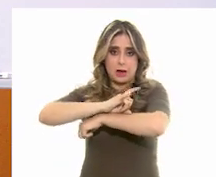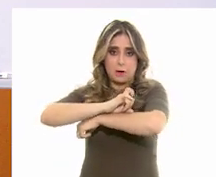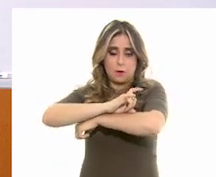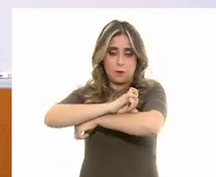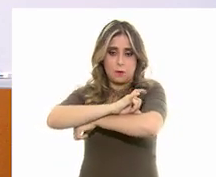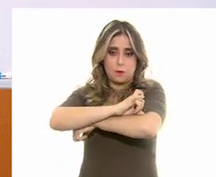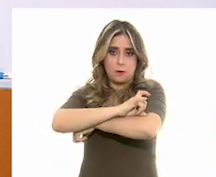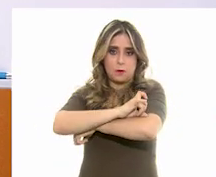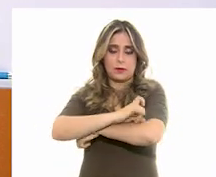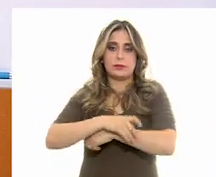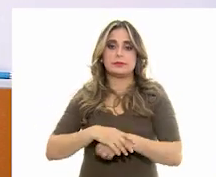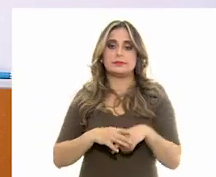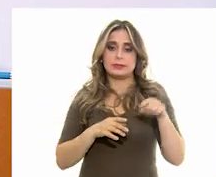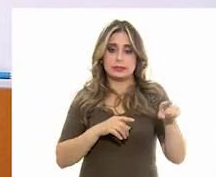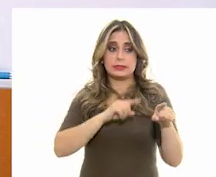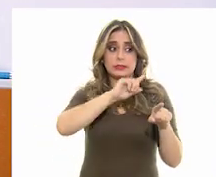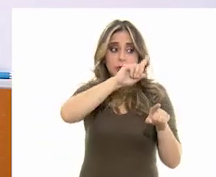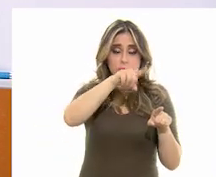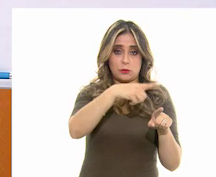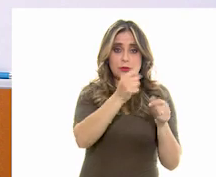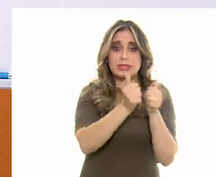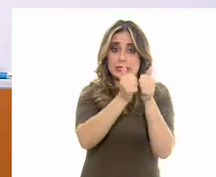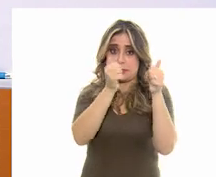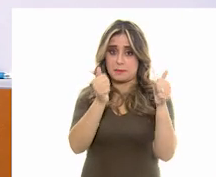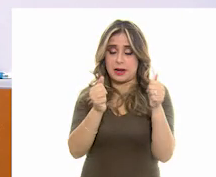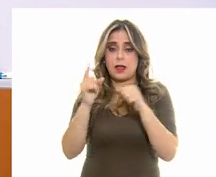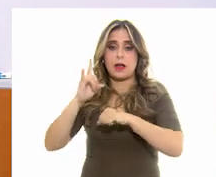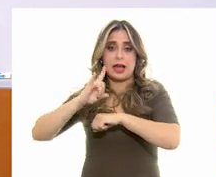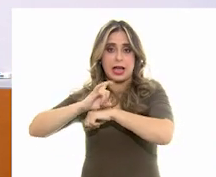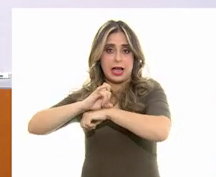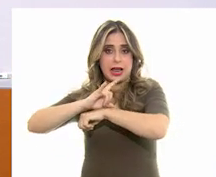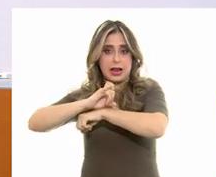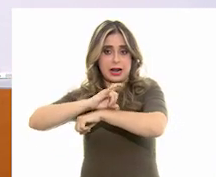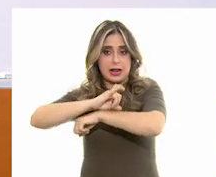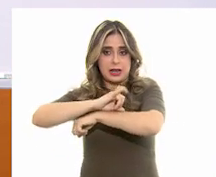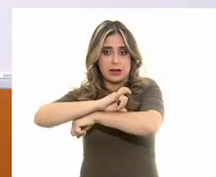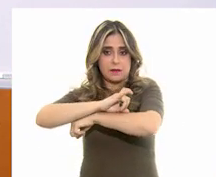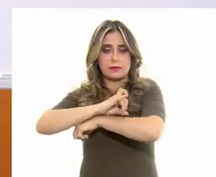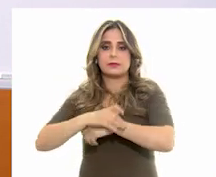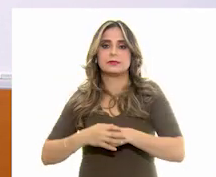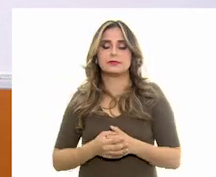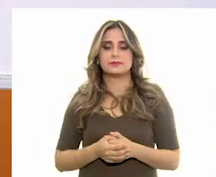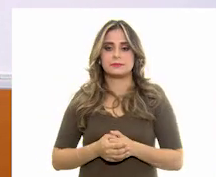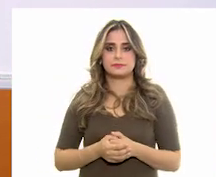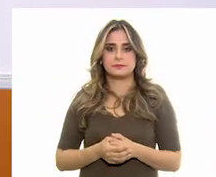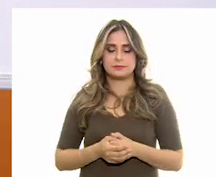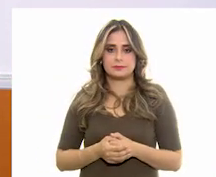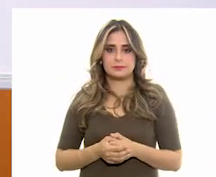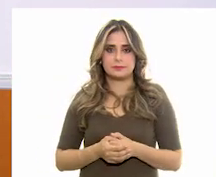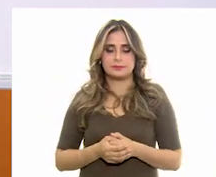Espacio. Espacio. Y tiene esto así.